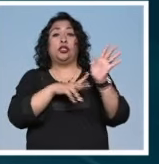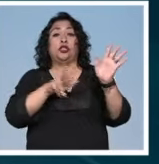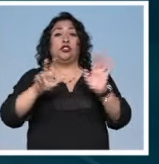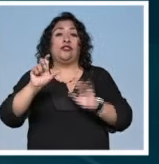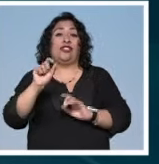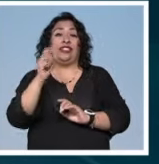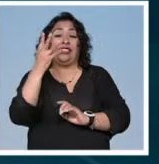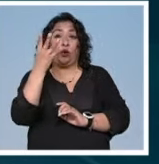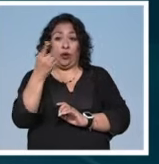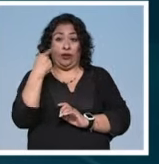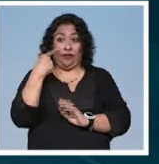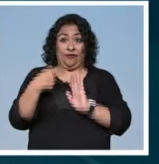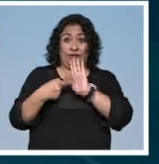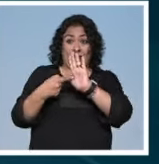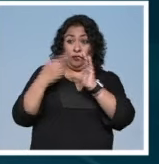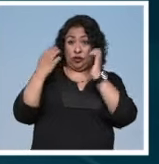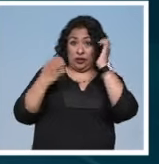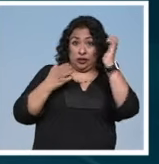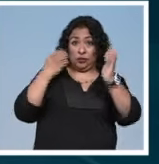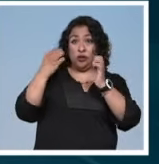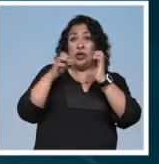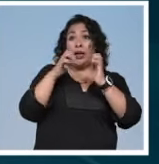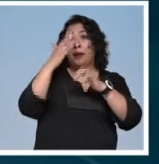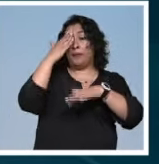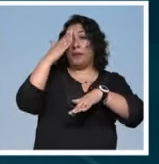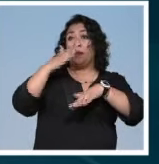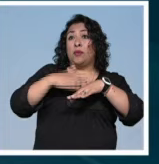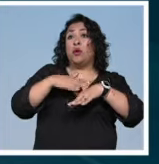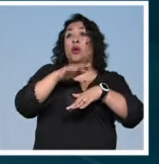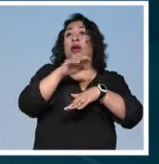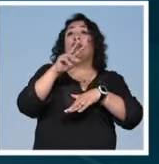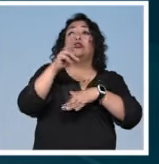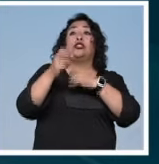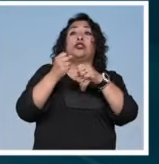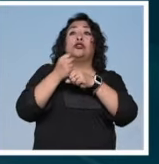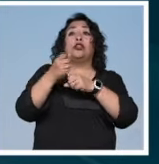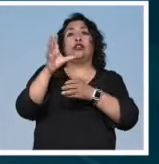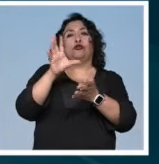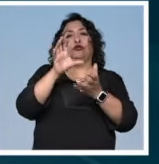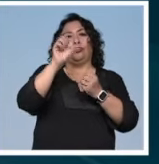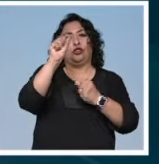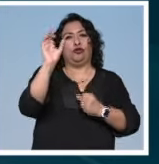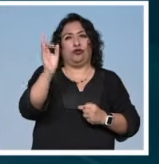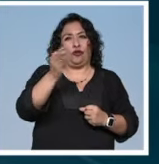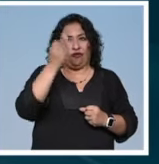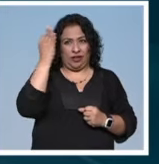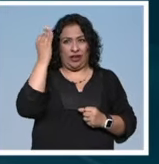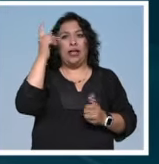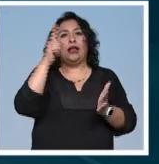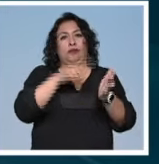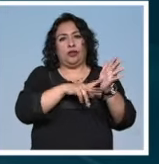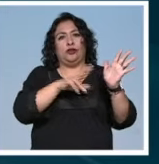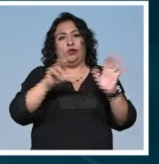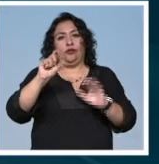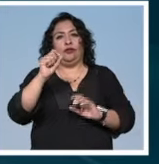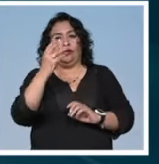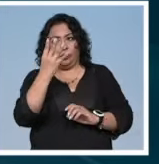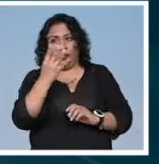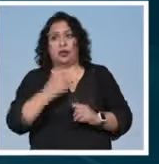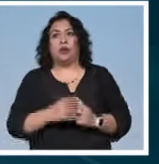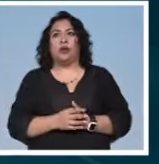1823-1824. Esta muestra sirve de preámbulo para las conmemoraciones por el Bicentenario de la Constitución Federal de